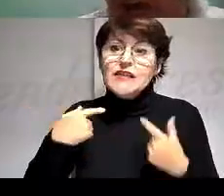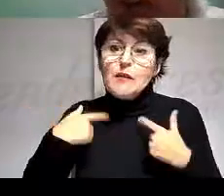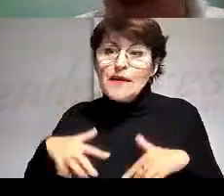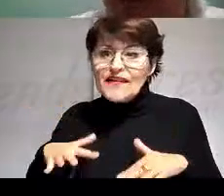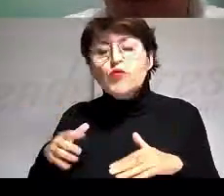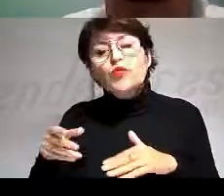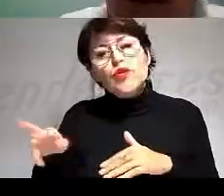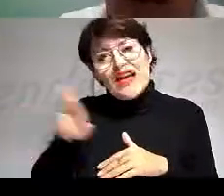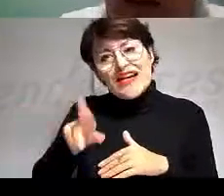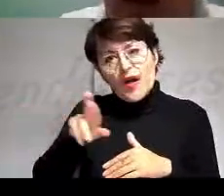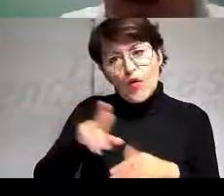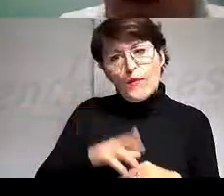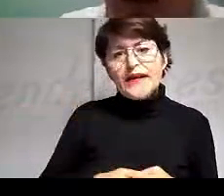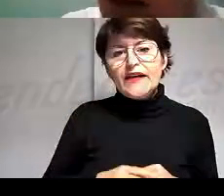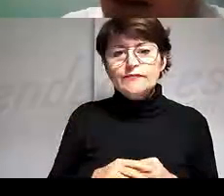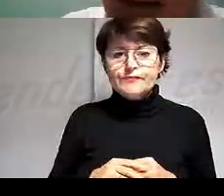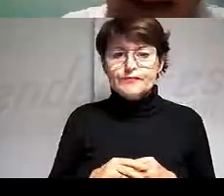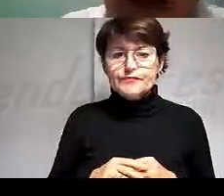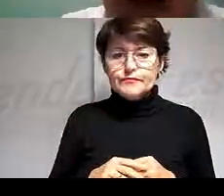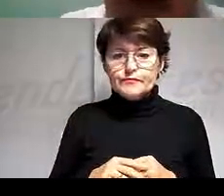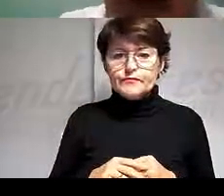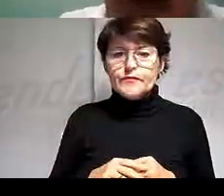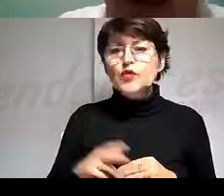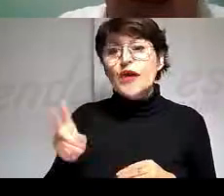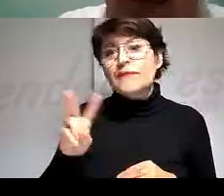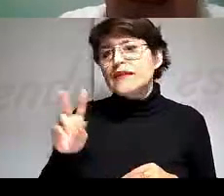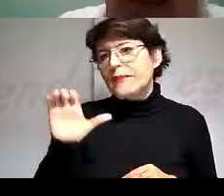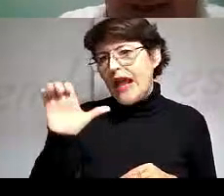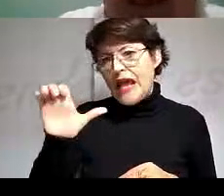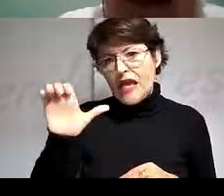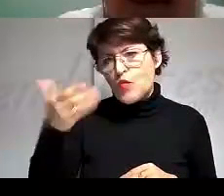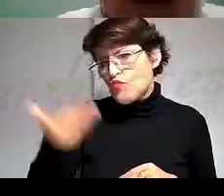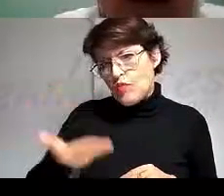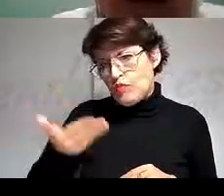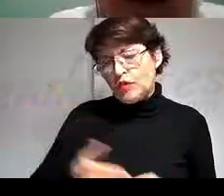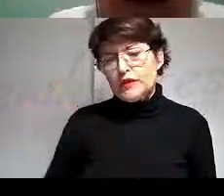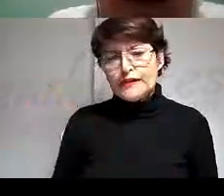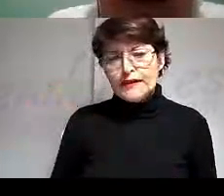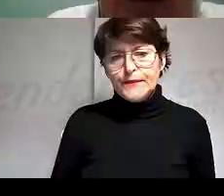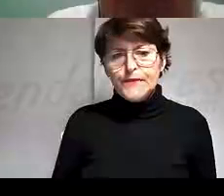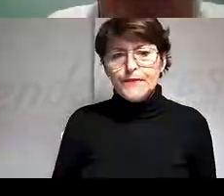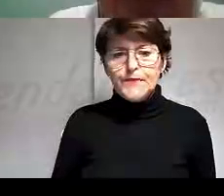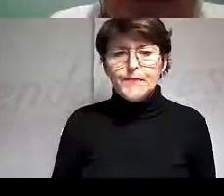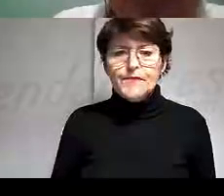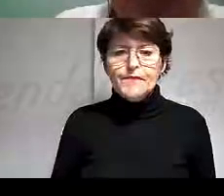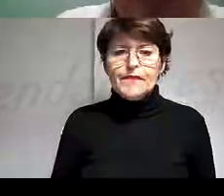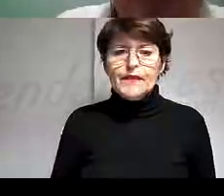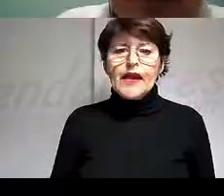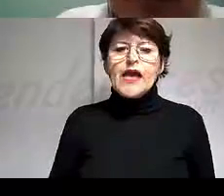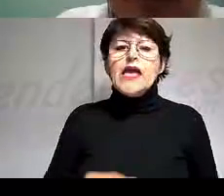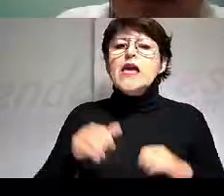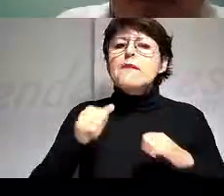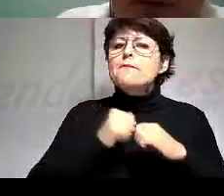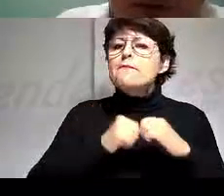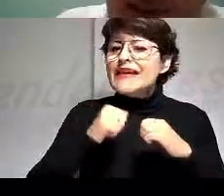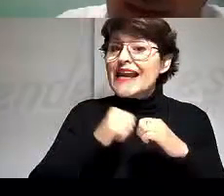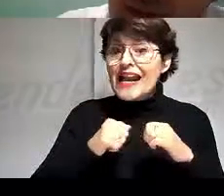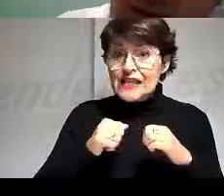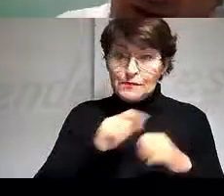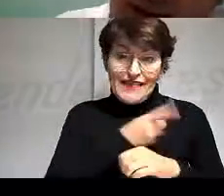esta recuperación de la oxidación. O sea que la vitamina E es esencial. Minerales en el preejercicio,